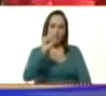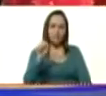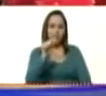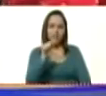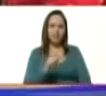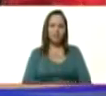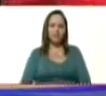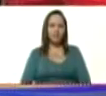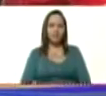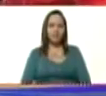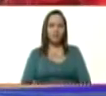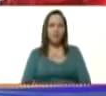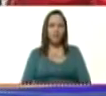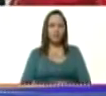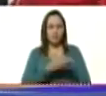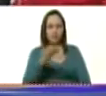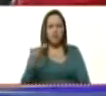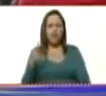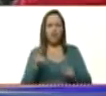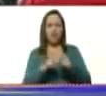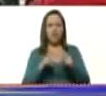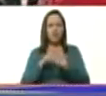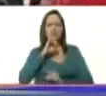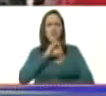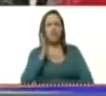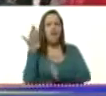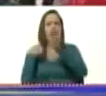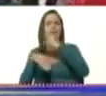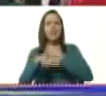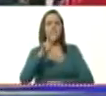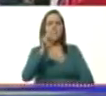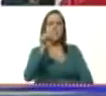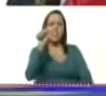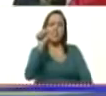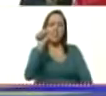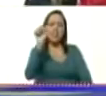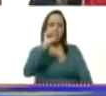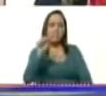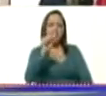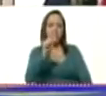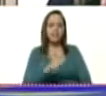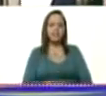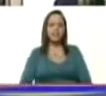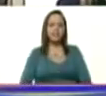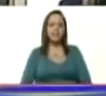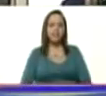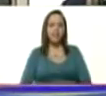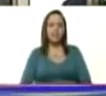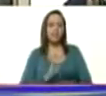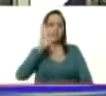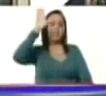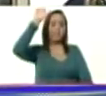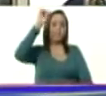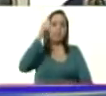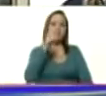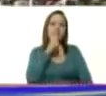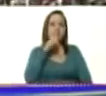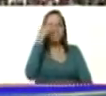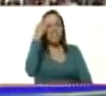¿Ustedes conocen la historia de Viasa? Vamos a ver una cosa, levanten las manos los que saben algo de